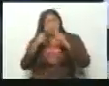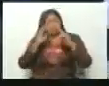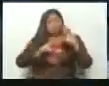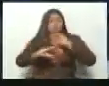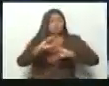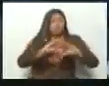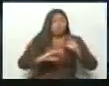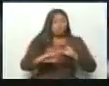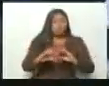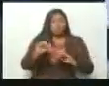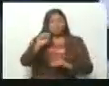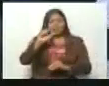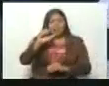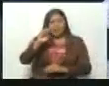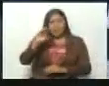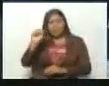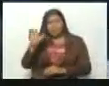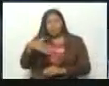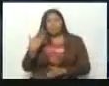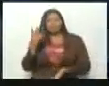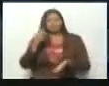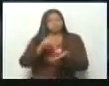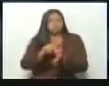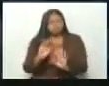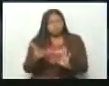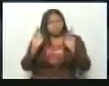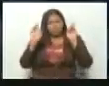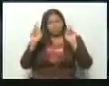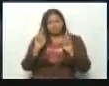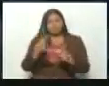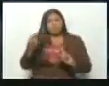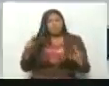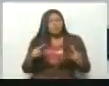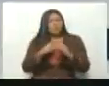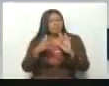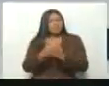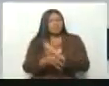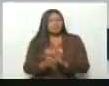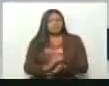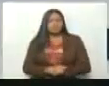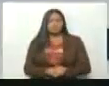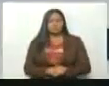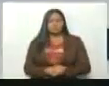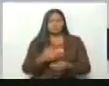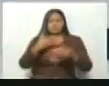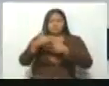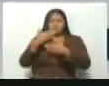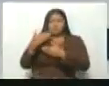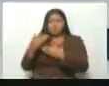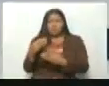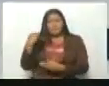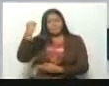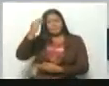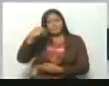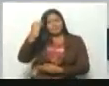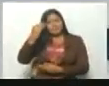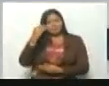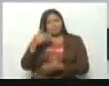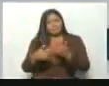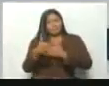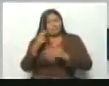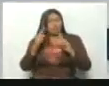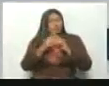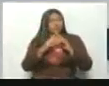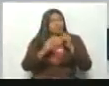comunicadores del ALBA, que sea presencial. Ahora sería, este encuentro evidentemente será un intercambio de opiniones, de además